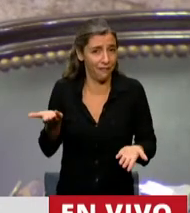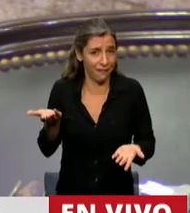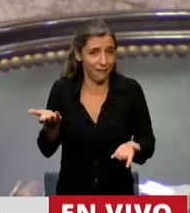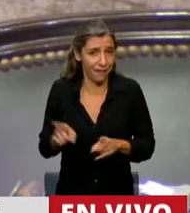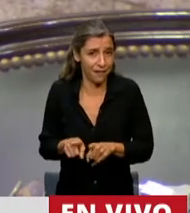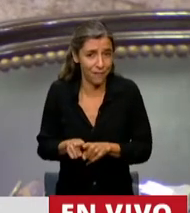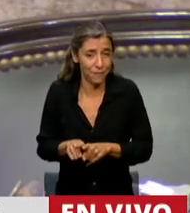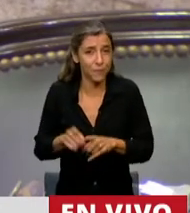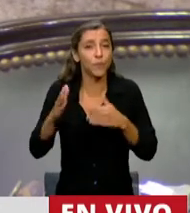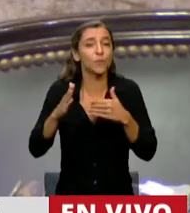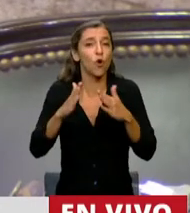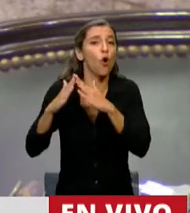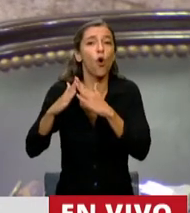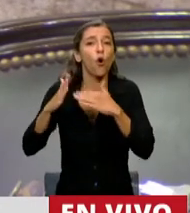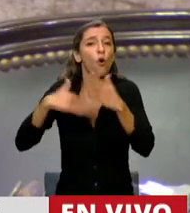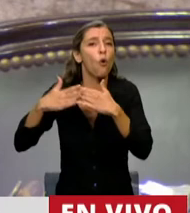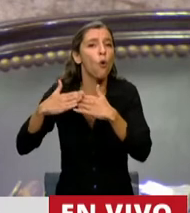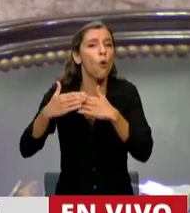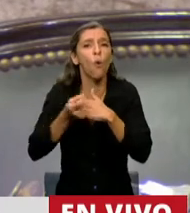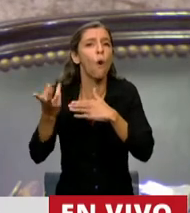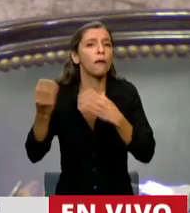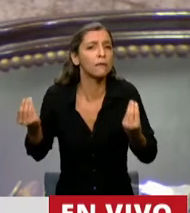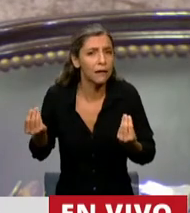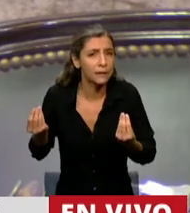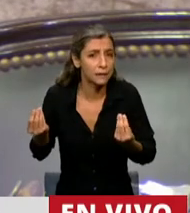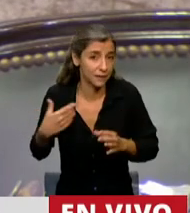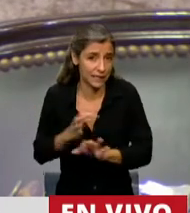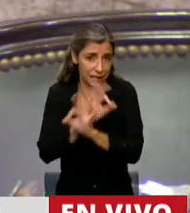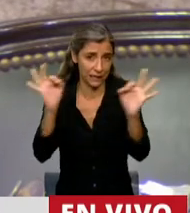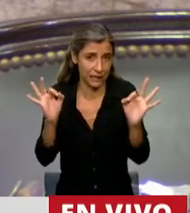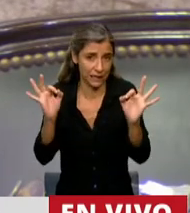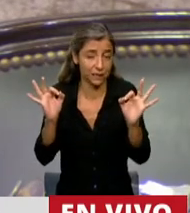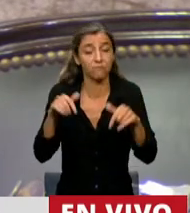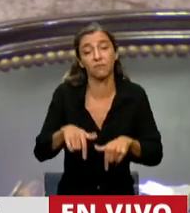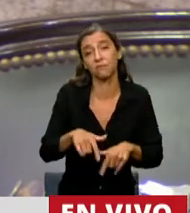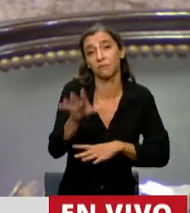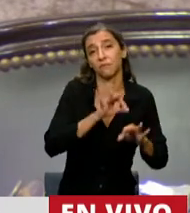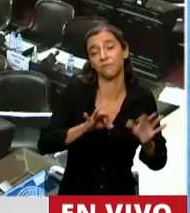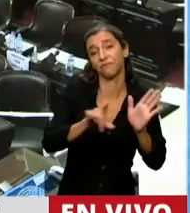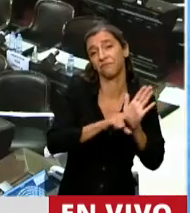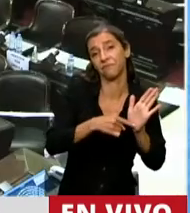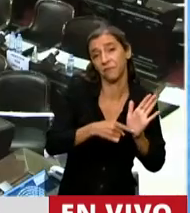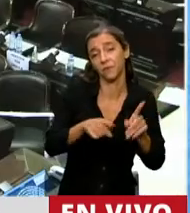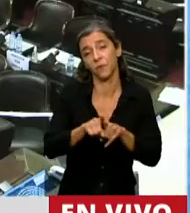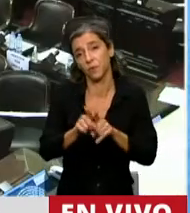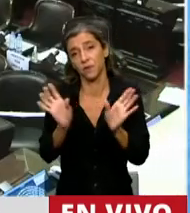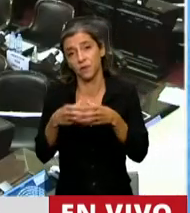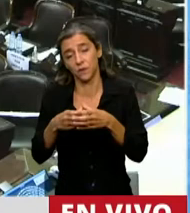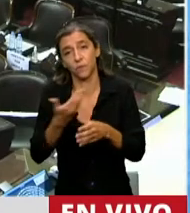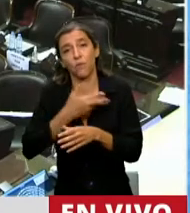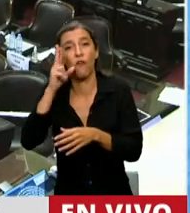construyeron? Ninguna. Entonces, esta ley sale por consenso de nuevo, frente de todos,